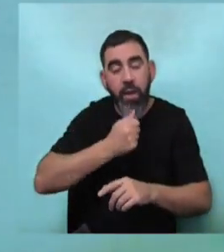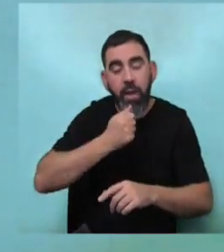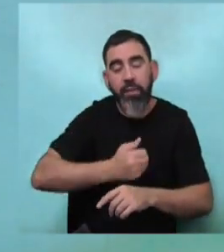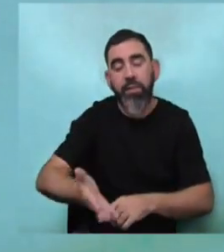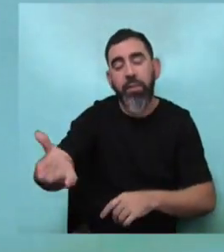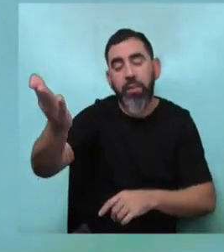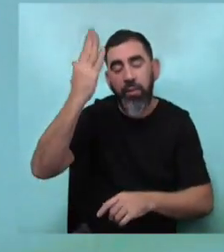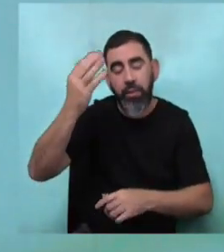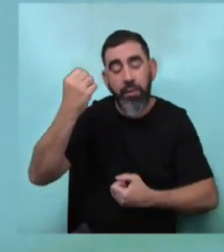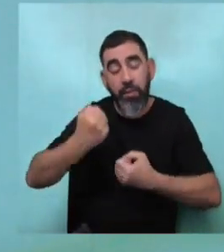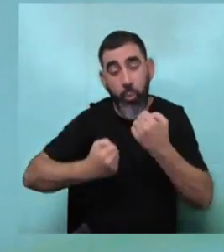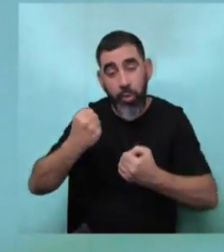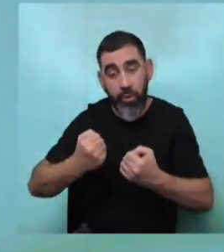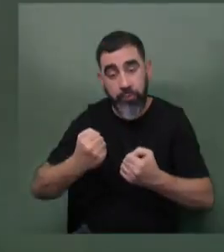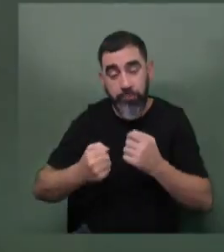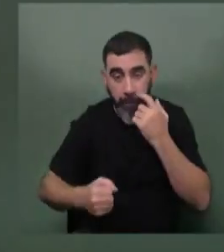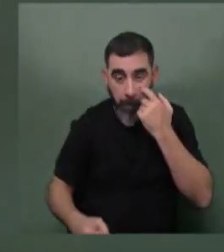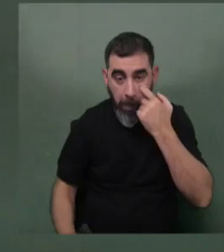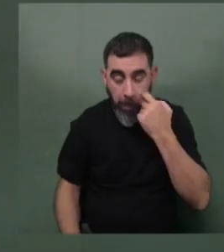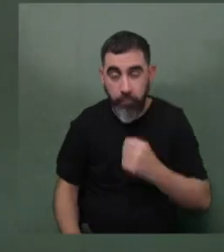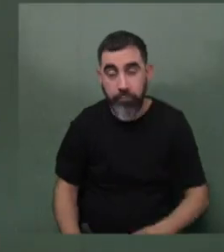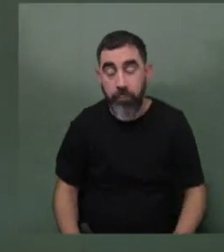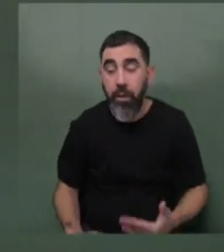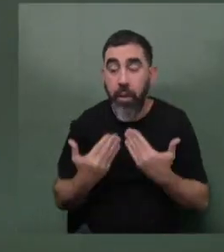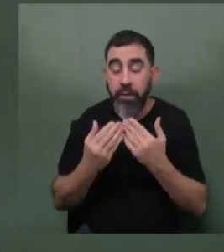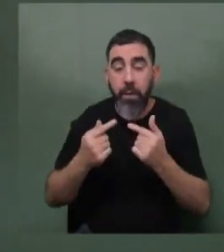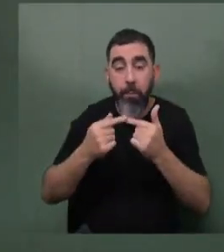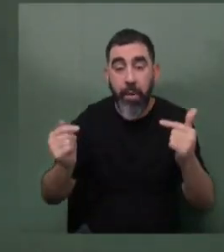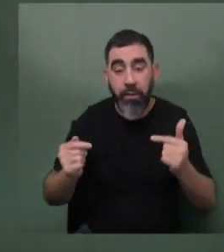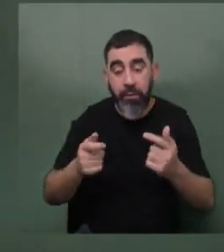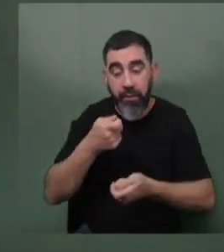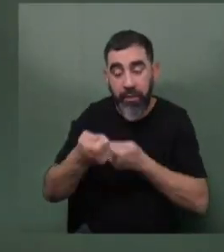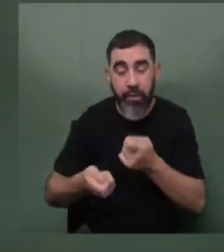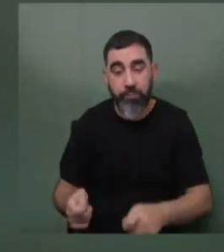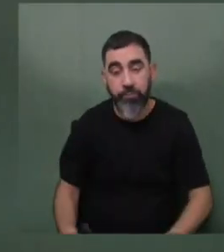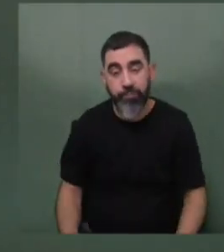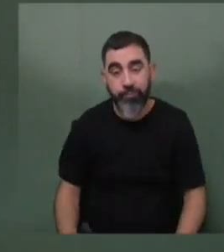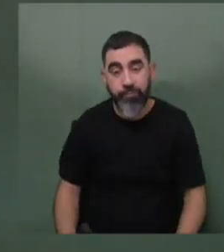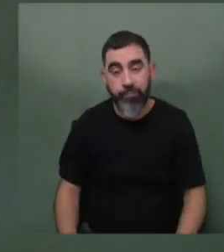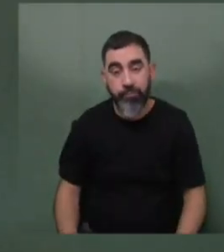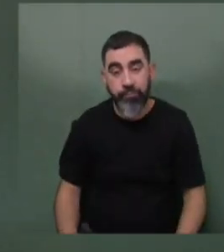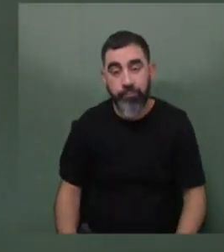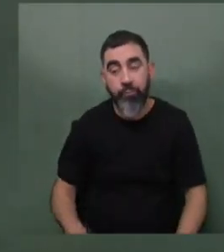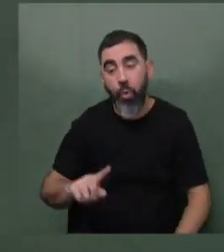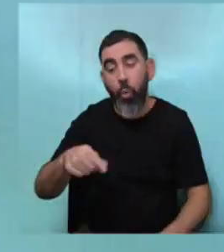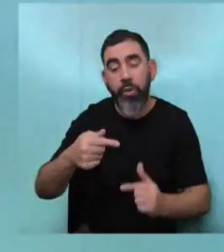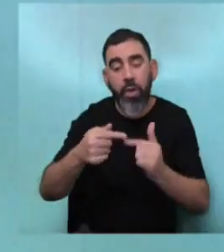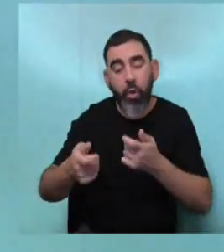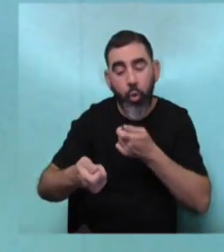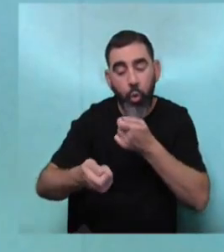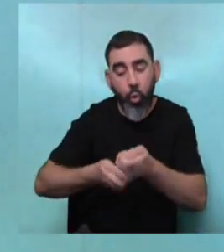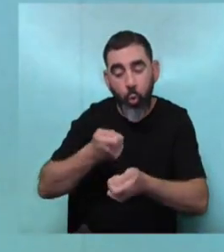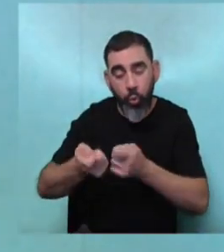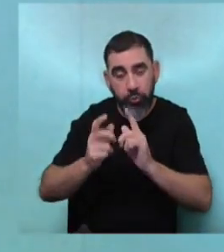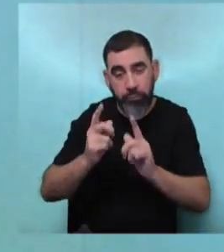fabricación de la pieza a partir de algunos de los materiales que componen la mezcla. Luego otras piezas que se iban viendo y